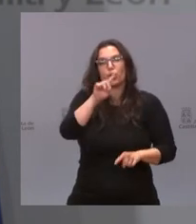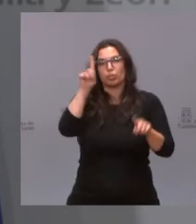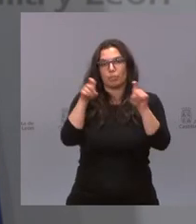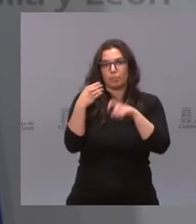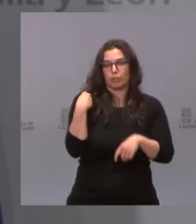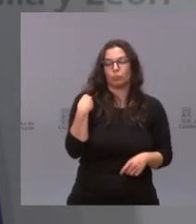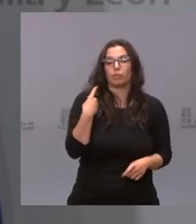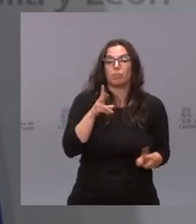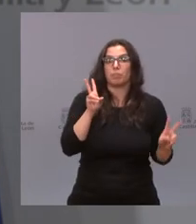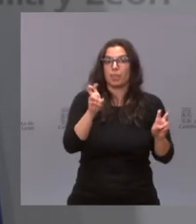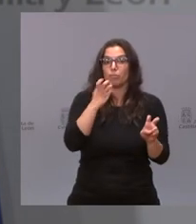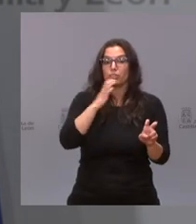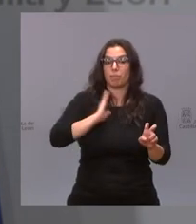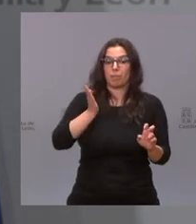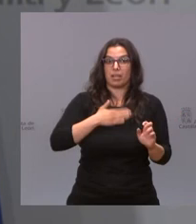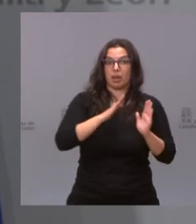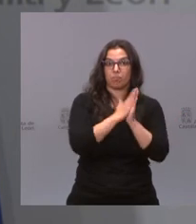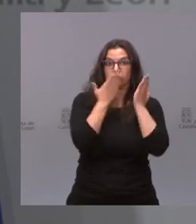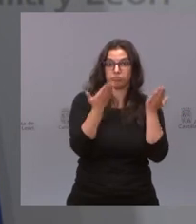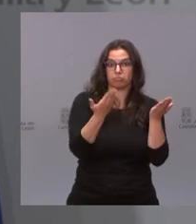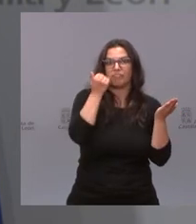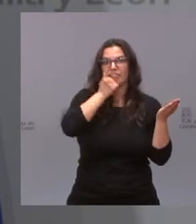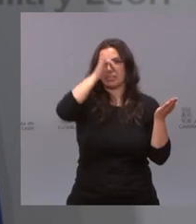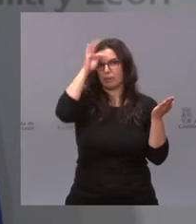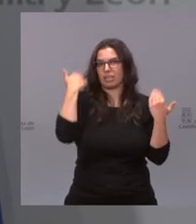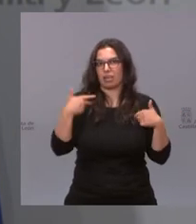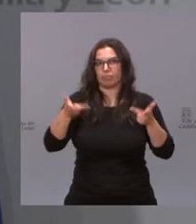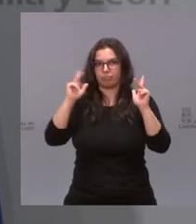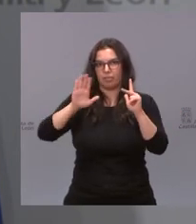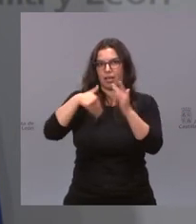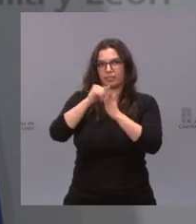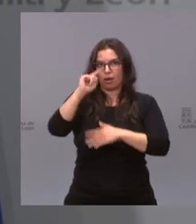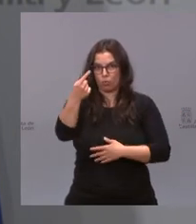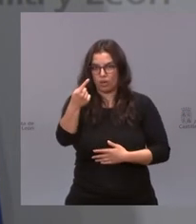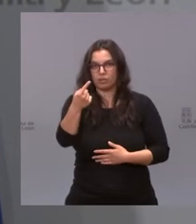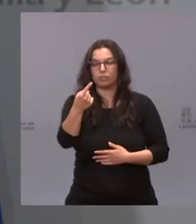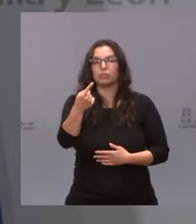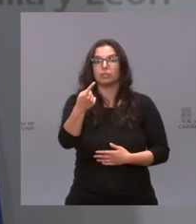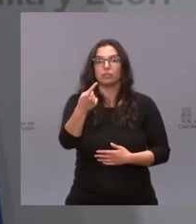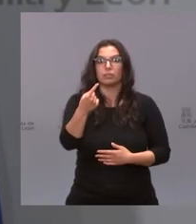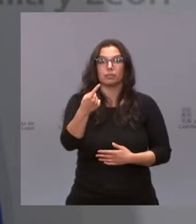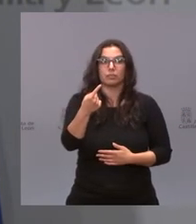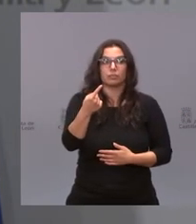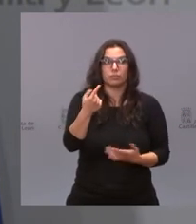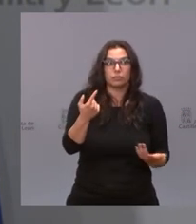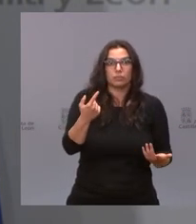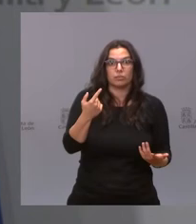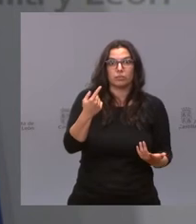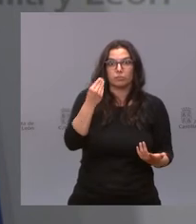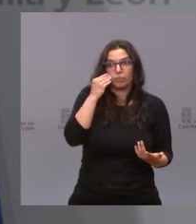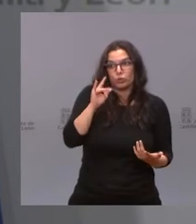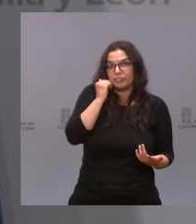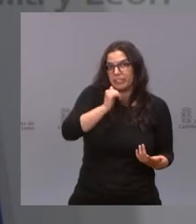principio, si se publica mañana, entrará en vigor este fin de semana. Cuando se publique lo veremos. Yo creo que va a entrar en vigor. Nuestra intención es que entre en vigor este fin de